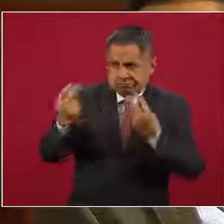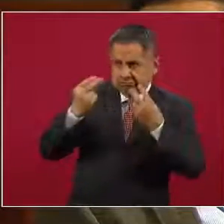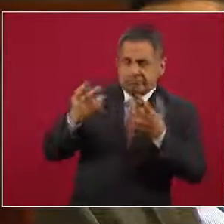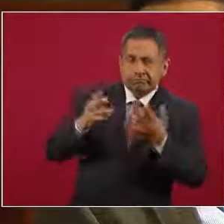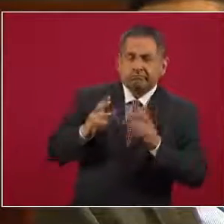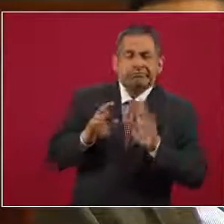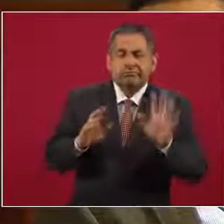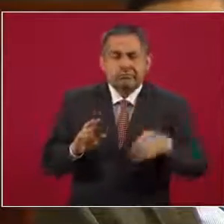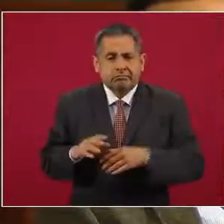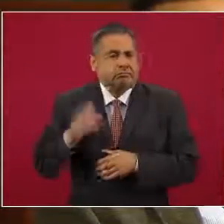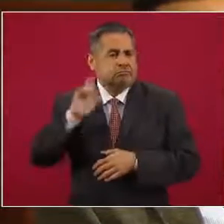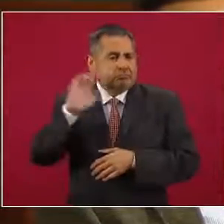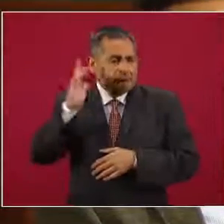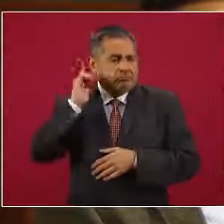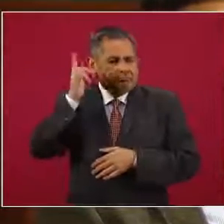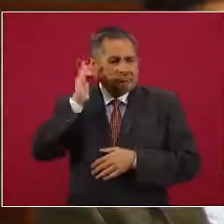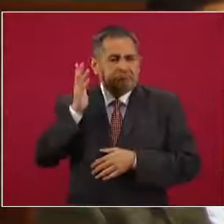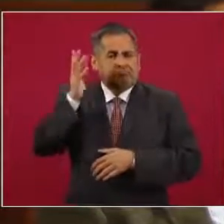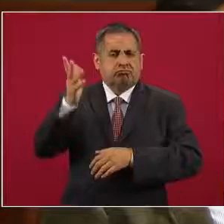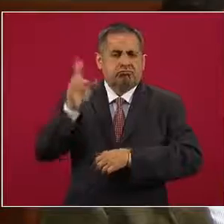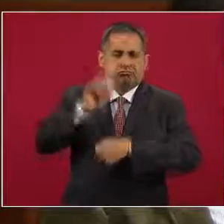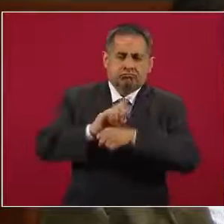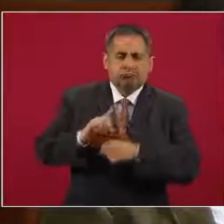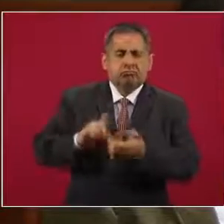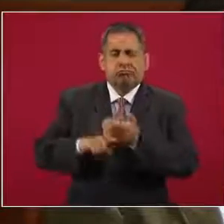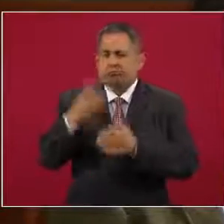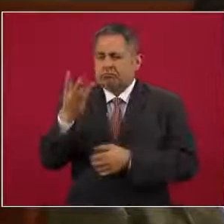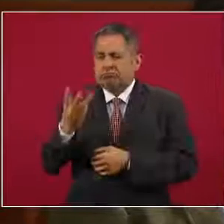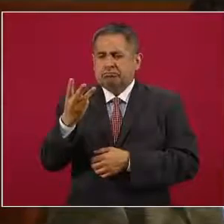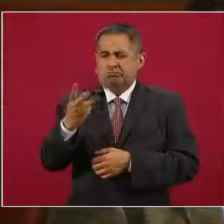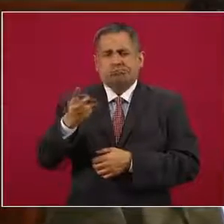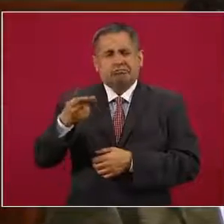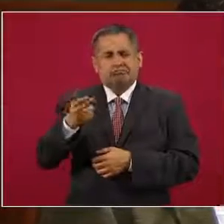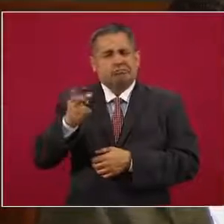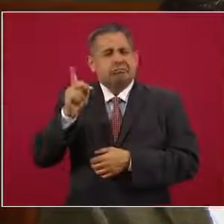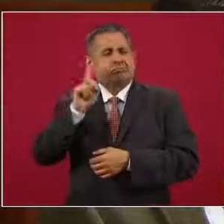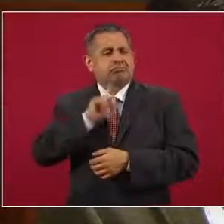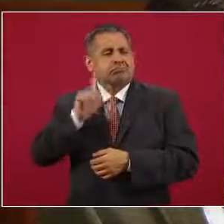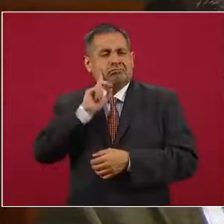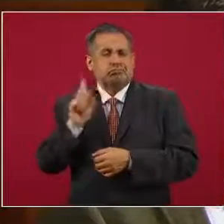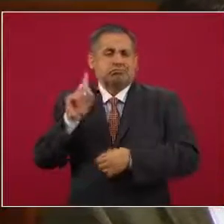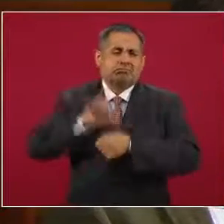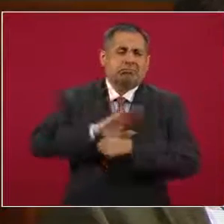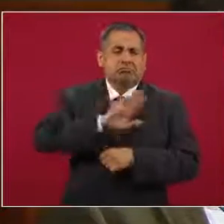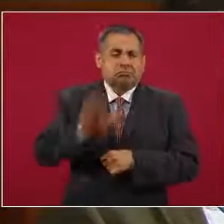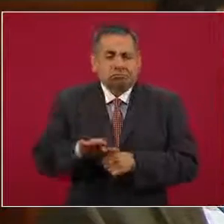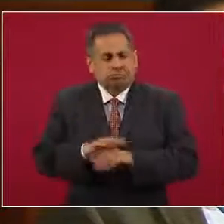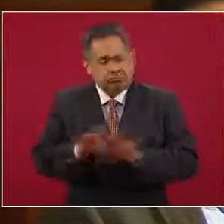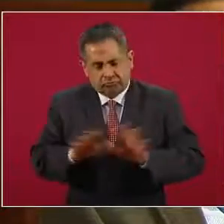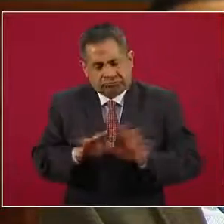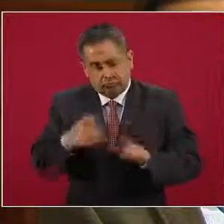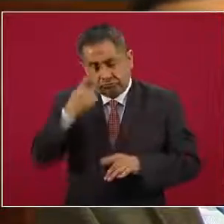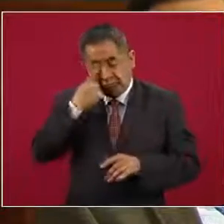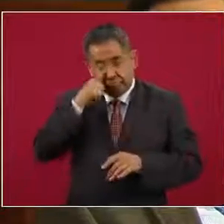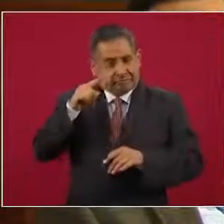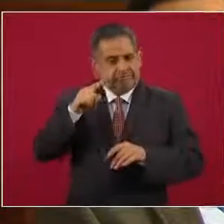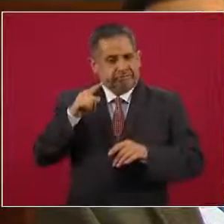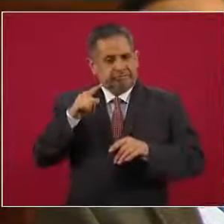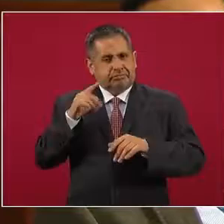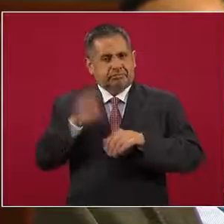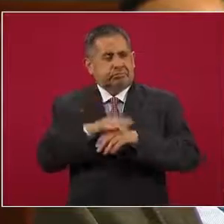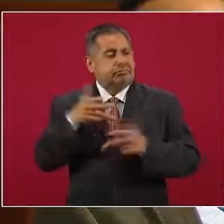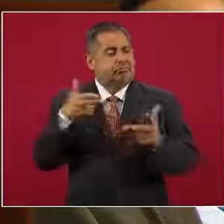que algún día logremos decretar el 3 de noviembre como el Día de Muertas, no porque estén muertas, sino justamente porque